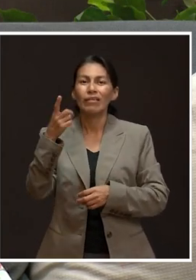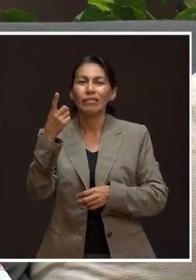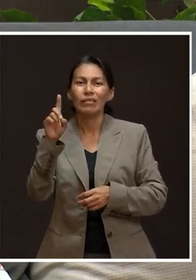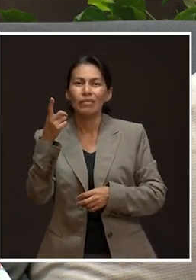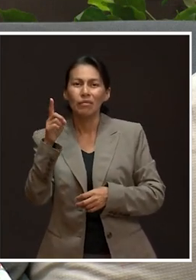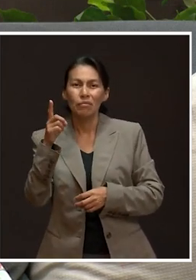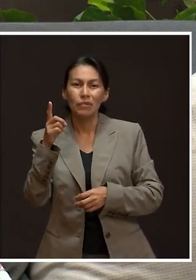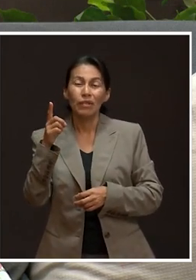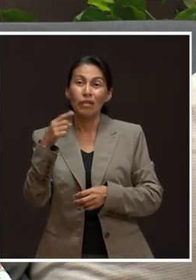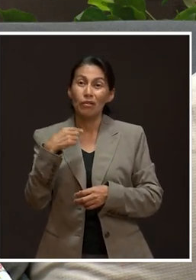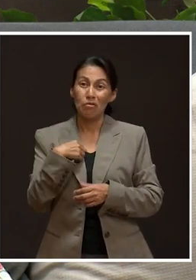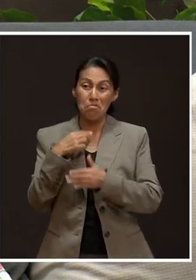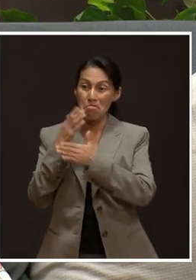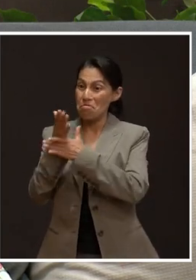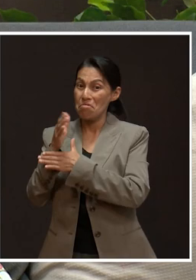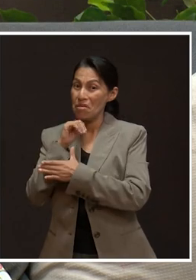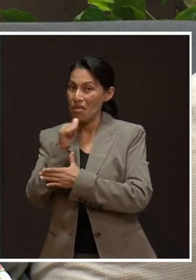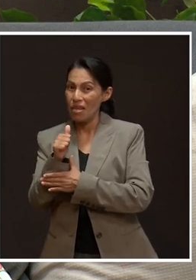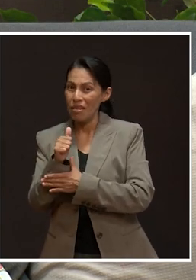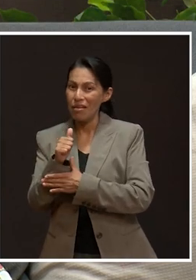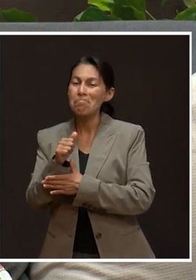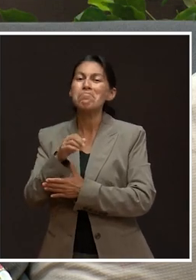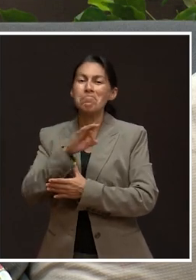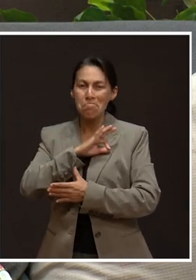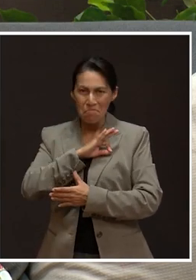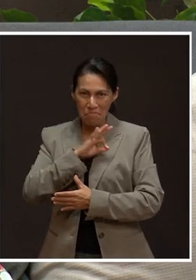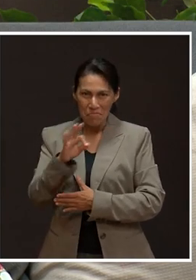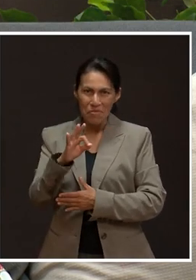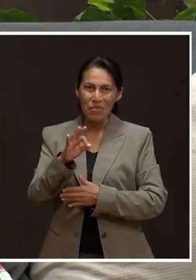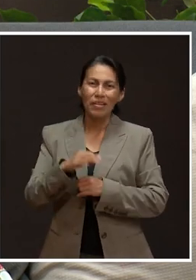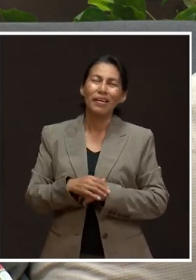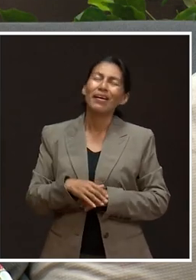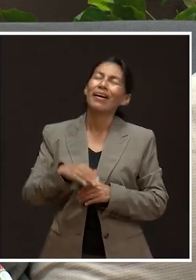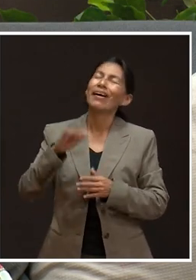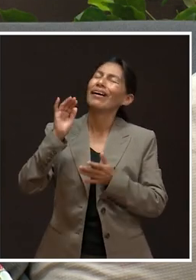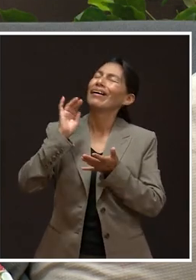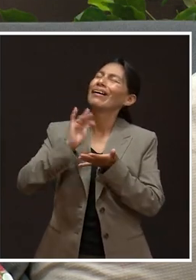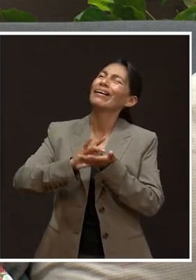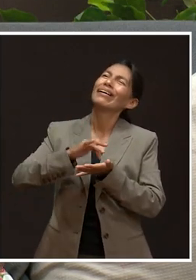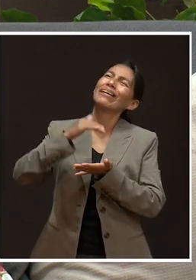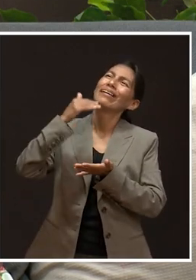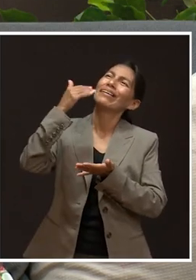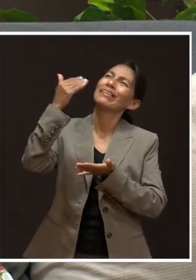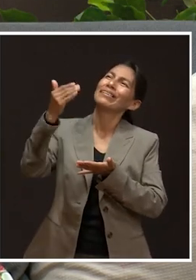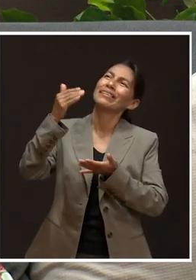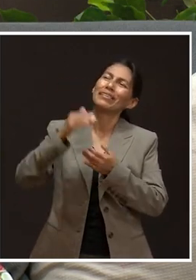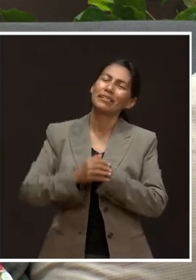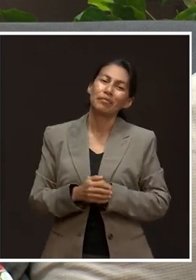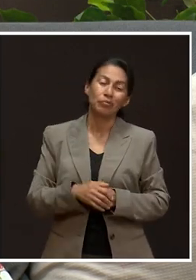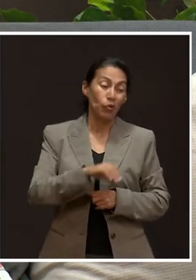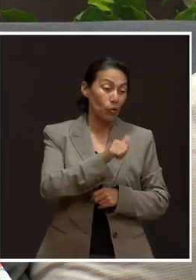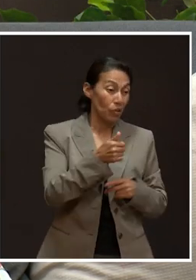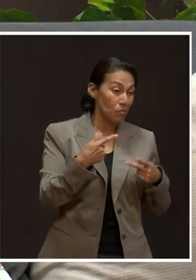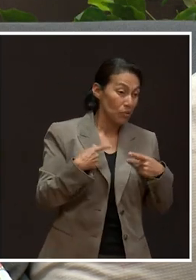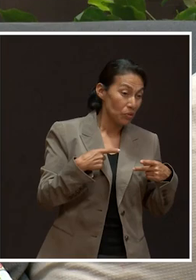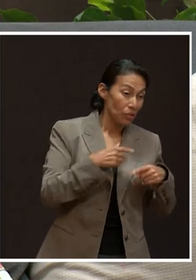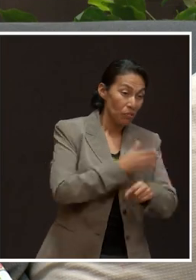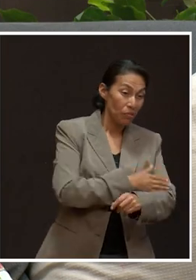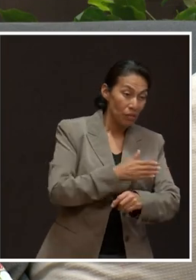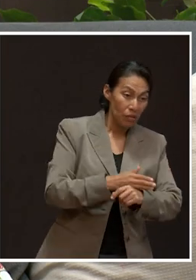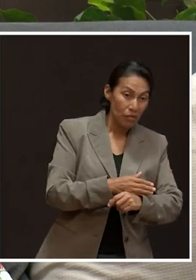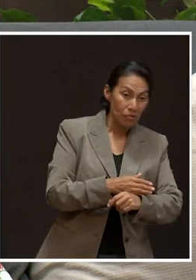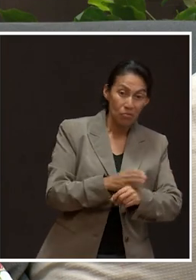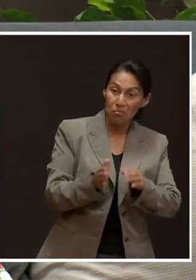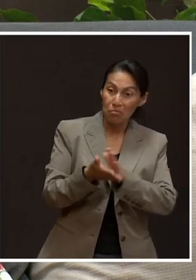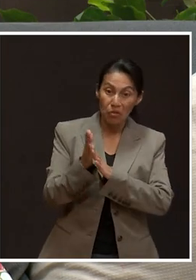a mi casa, pude estar con mi mamá. Y yo le dije al Señor, gracias. Porque de mis compañeras que no pudieron ir, yo tuve la oportunidad